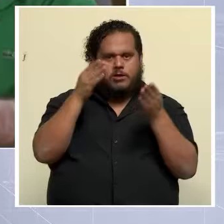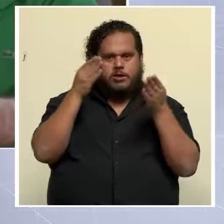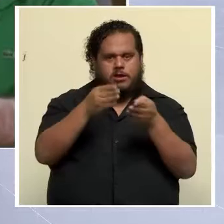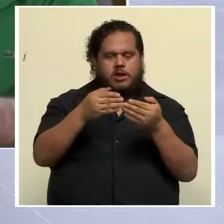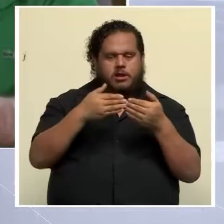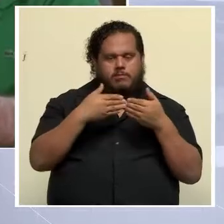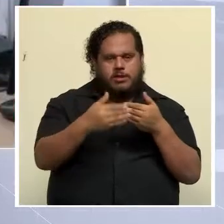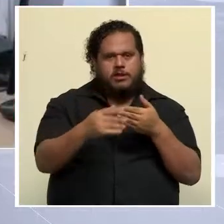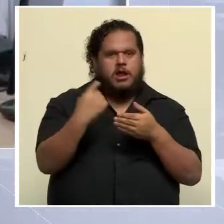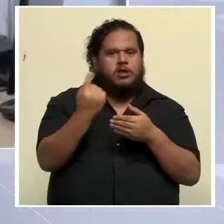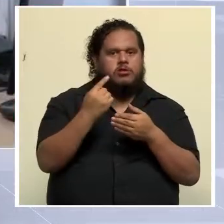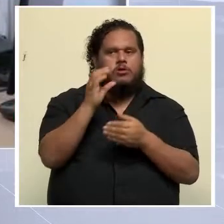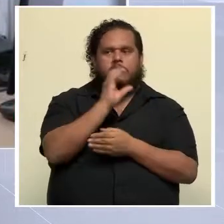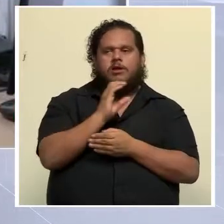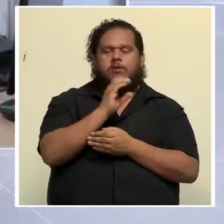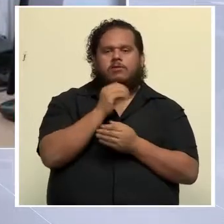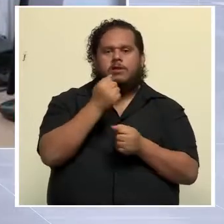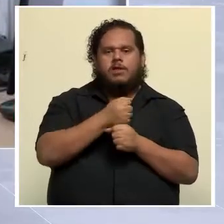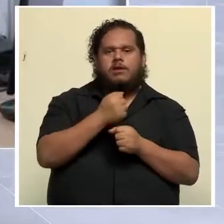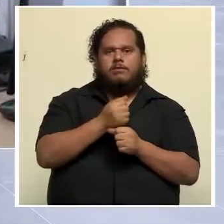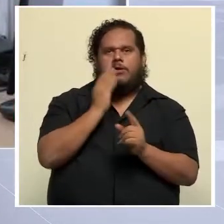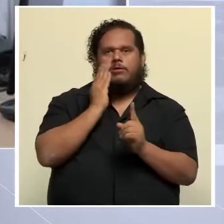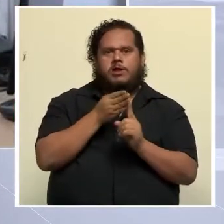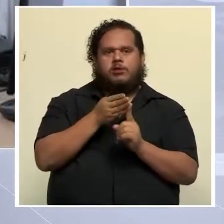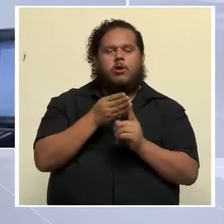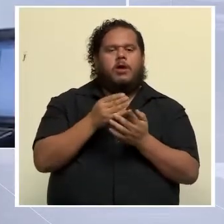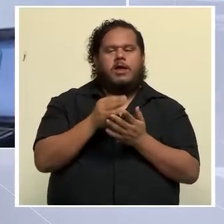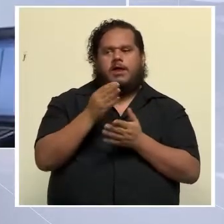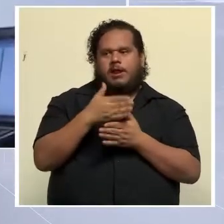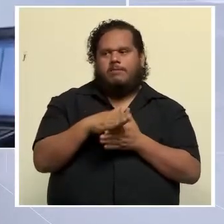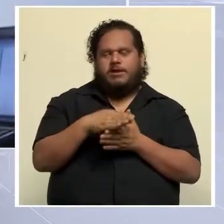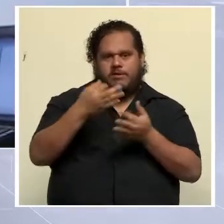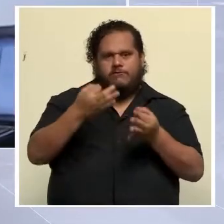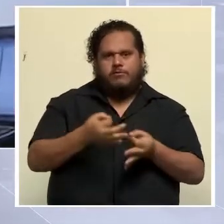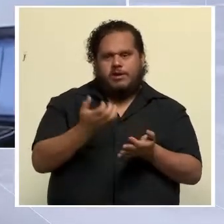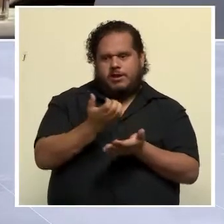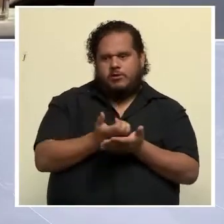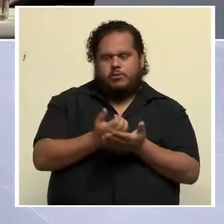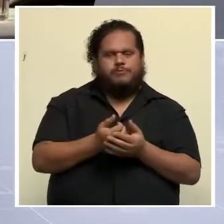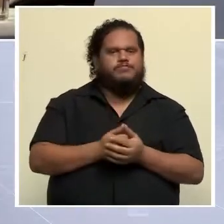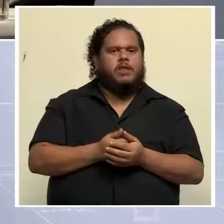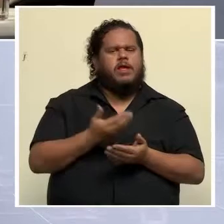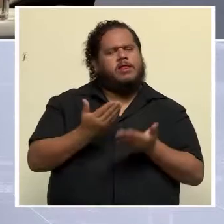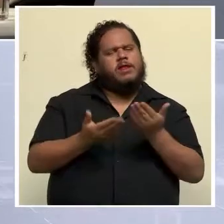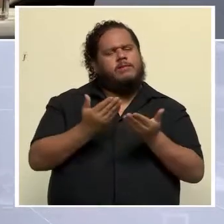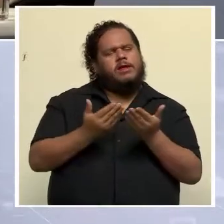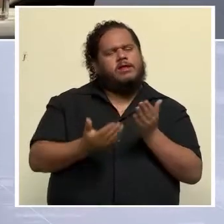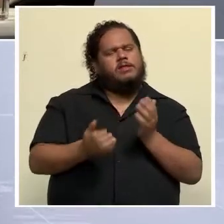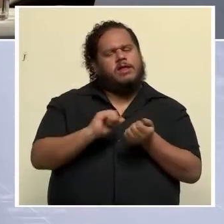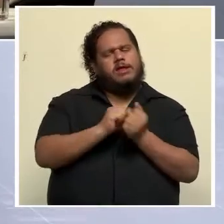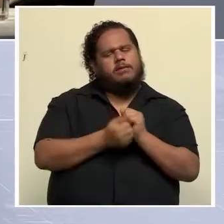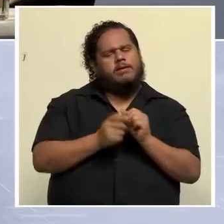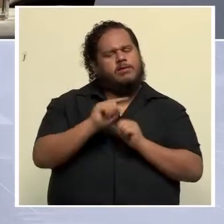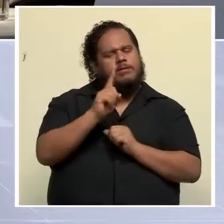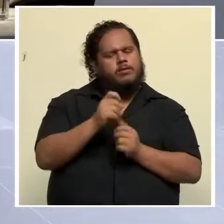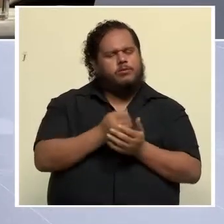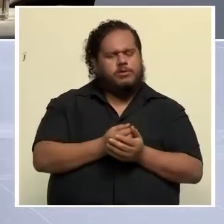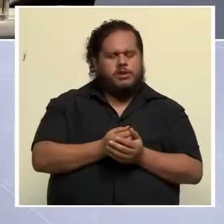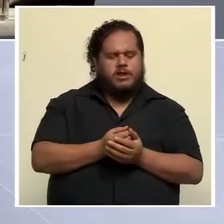allá solo de la búsqueda del empleo directo en el sector formal de la economía. Tal vez podríamos como replantear la pregunta en términos de